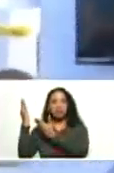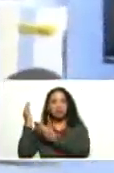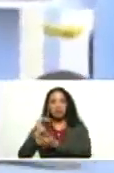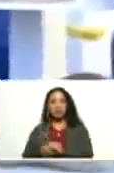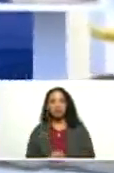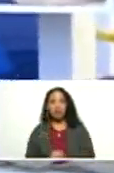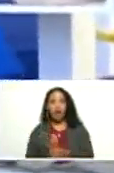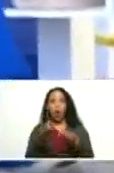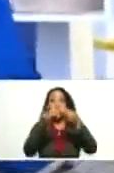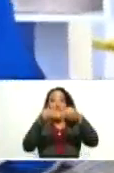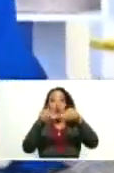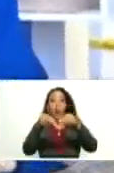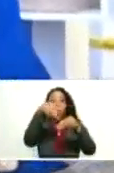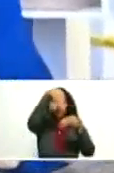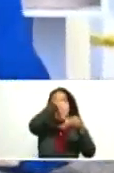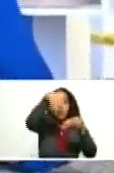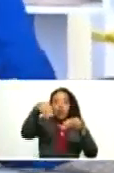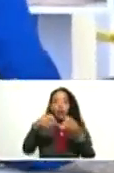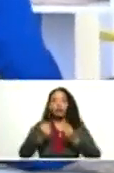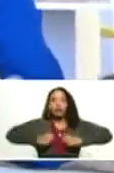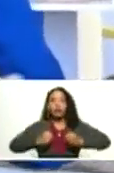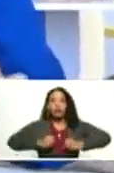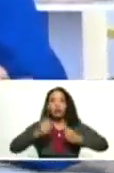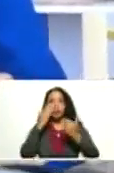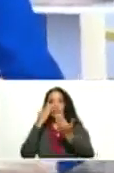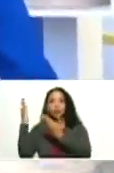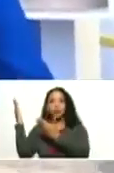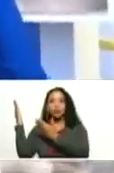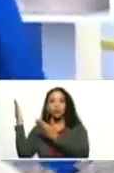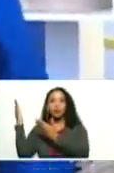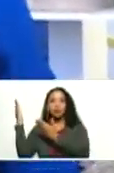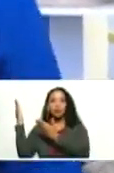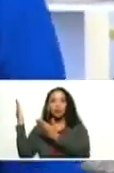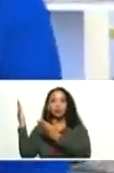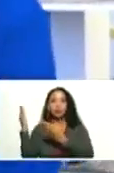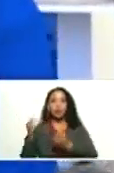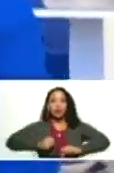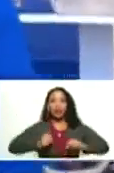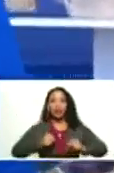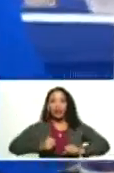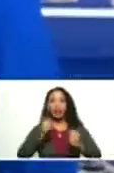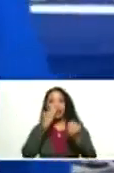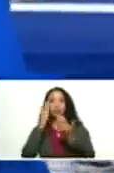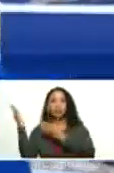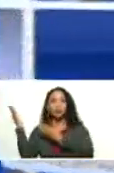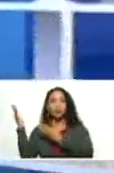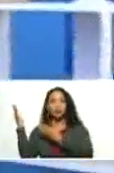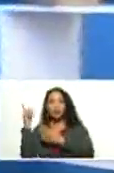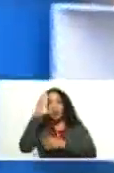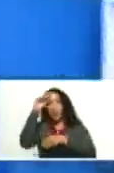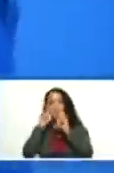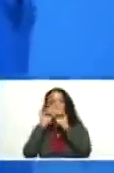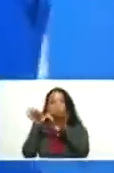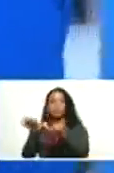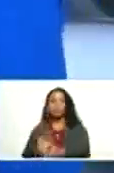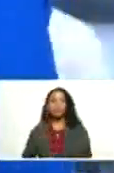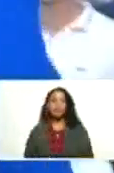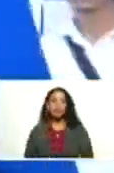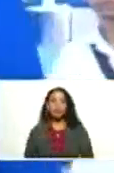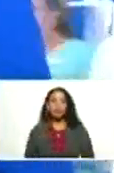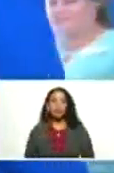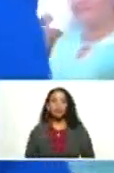los huevitos adentro, mira, lo tiene pensado todo. Los huevitos de la gallina. Bueno, que Dios me los bendiga. Pues seguimos aquí